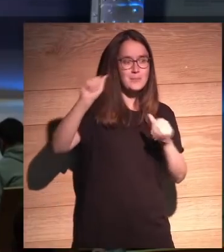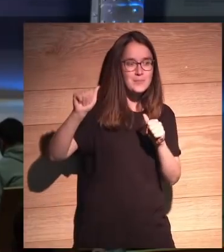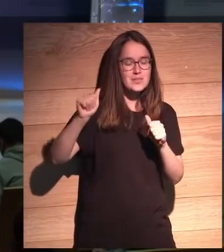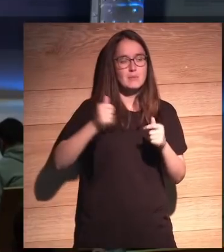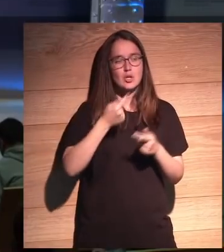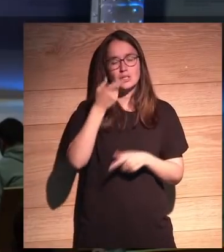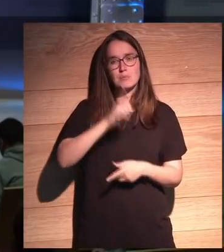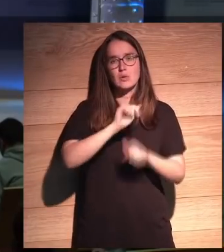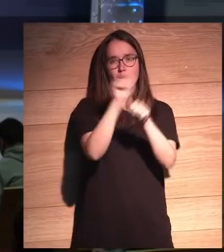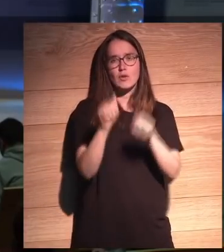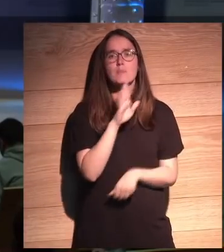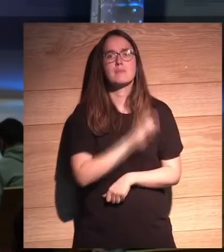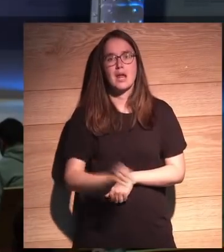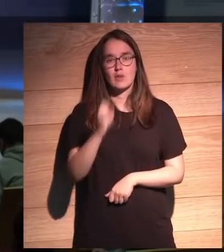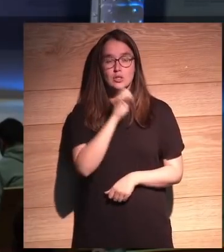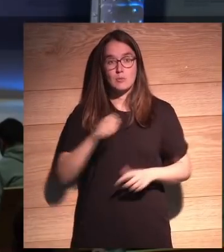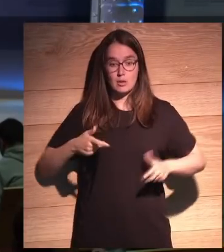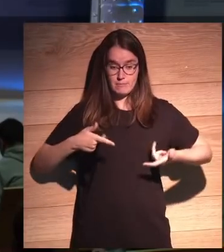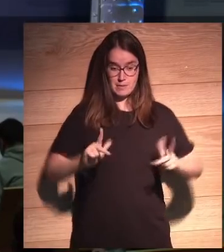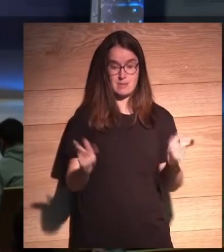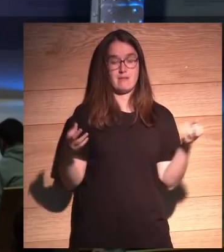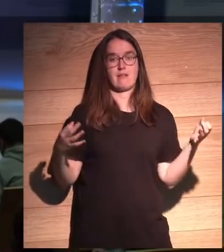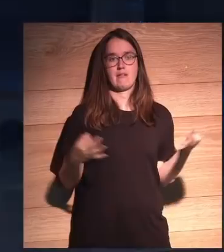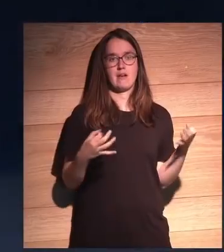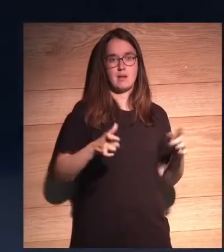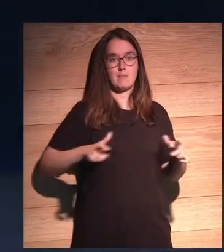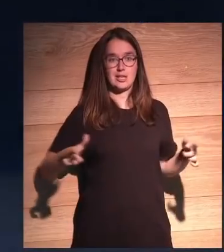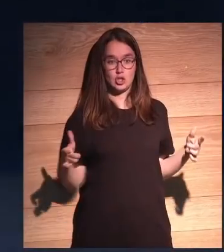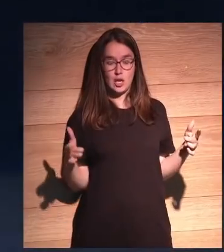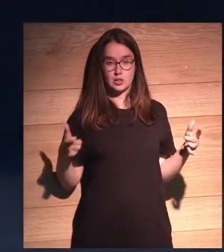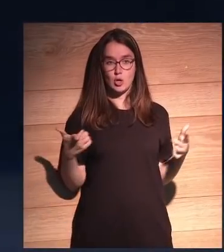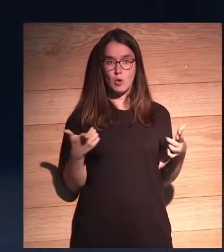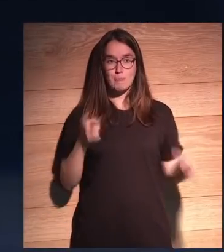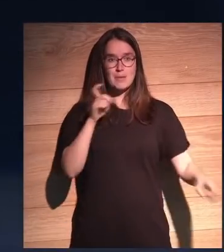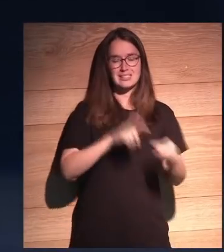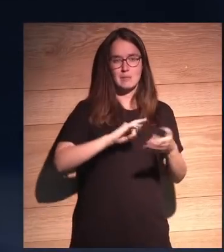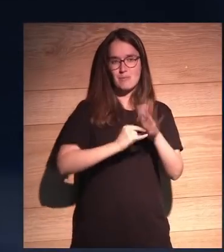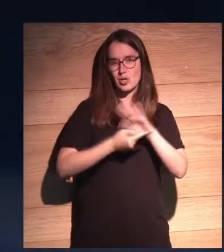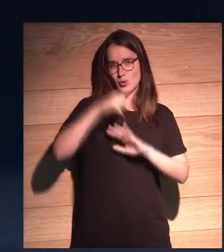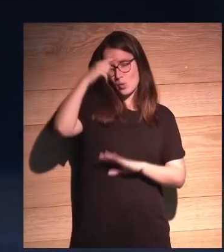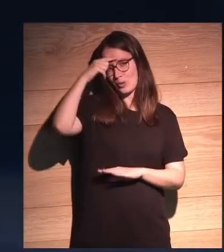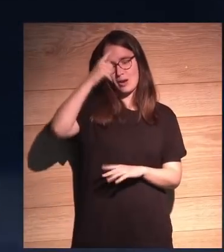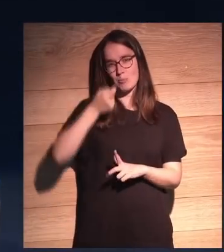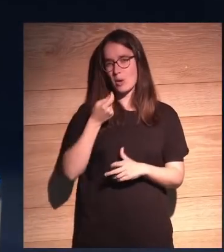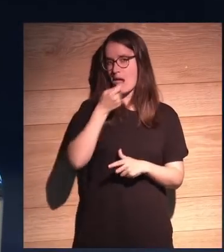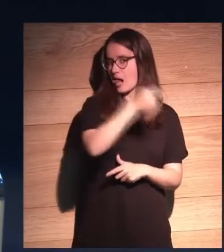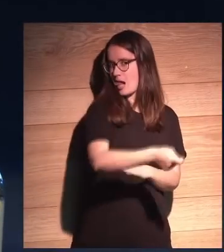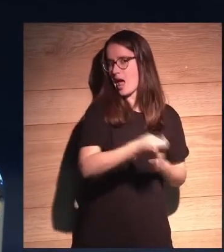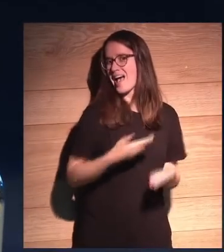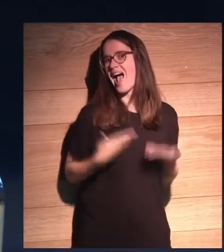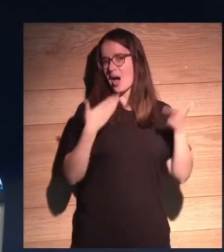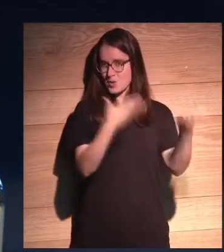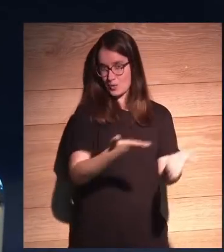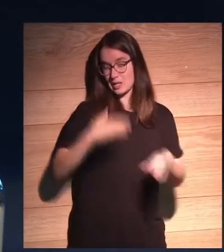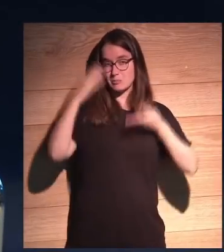también es una fórmula maravillosa porque permite a la gente ser copartícipe de un proyecto cultural, ¿no? Que